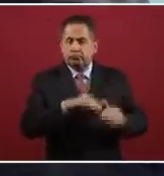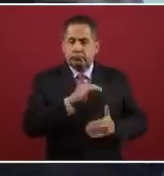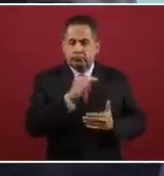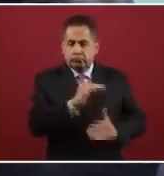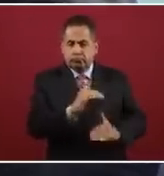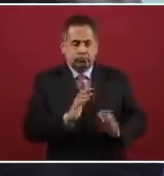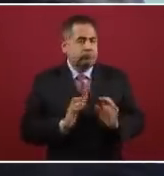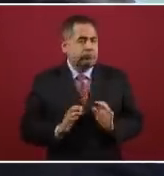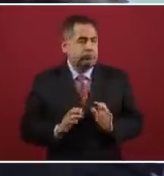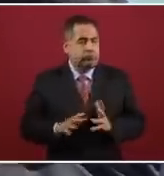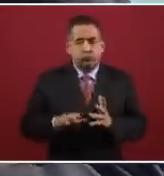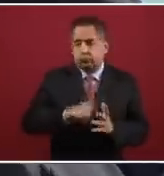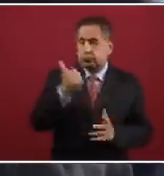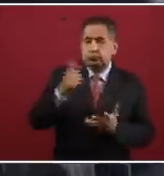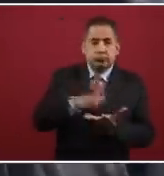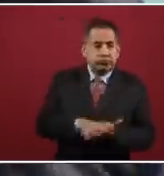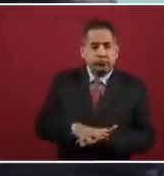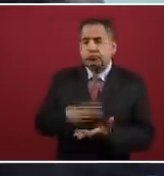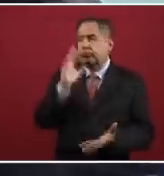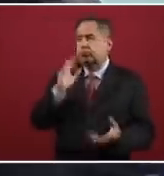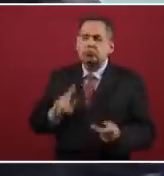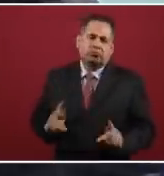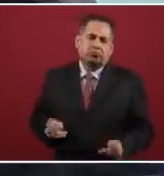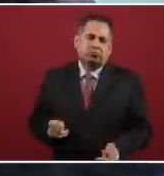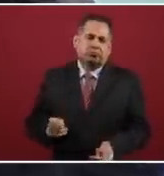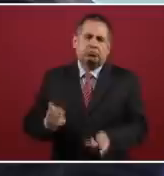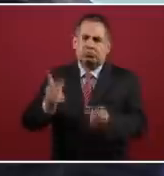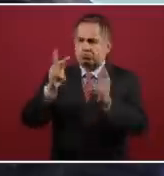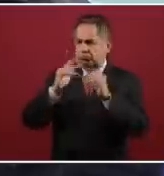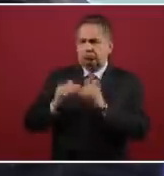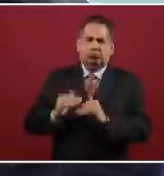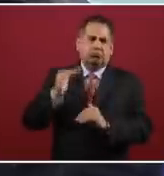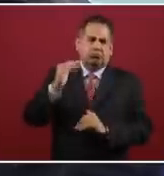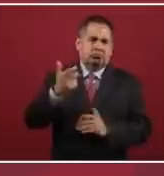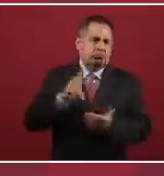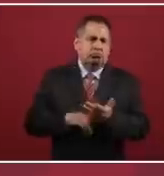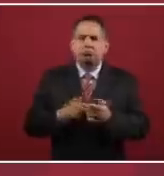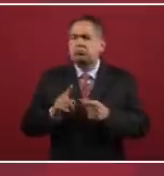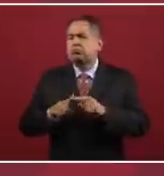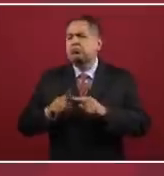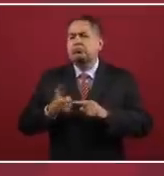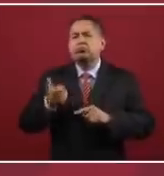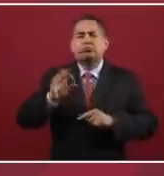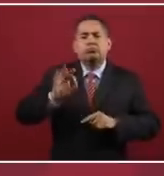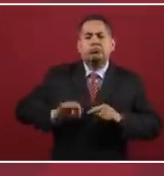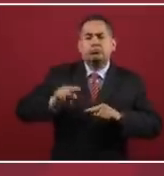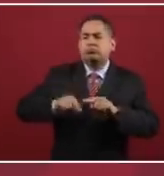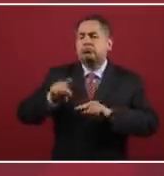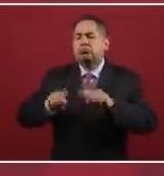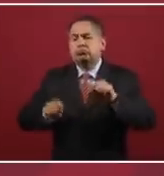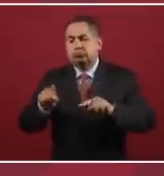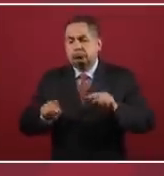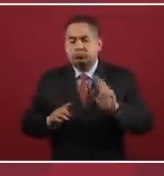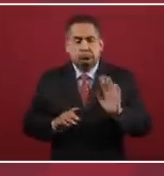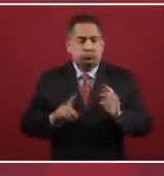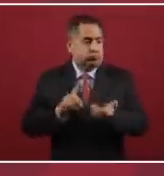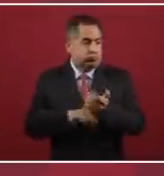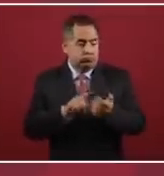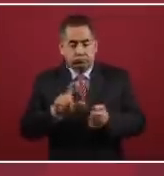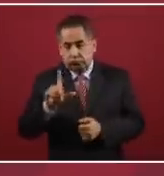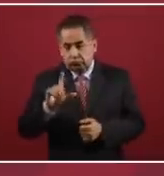La gran mayoría del consumo sigue manejándose conforme al mercado. Pero ¿dónde están las tiendas